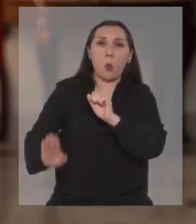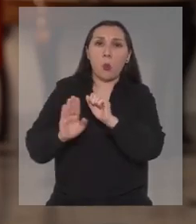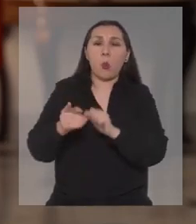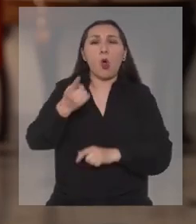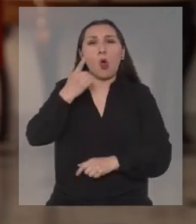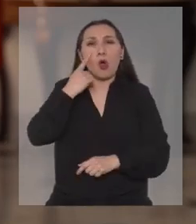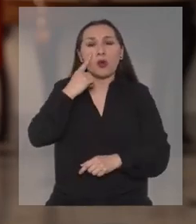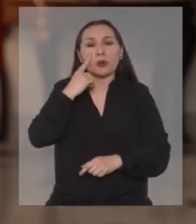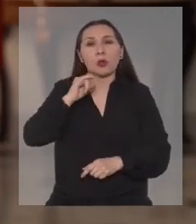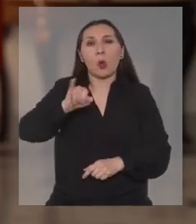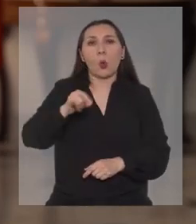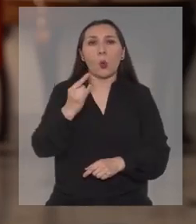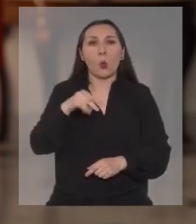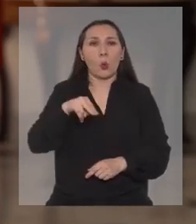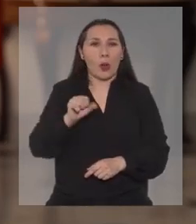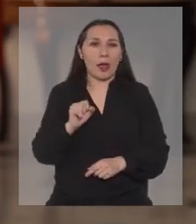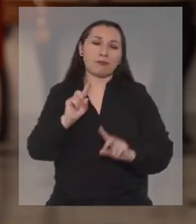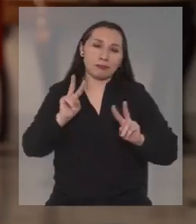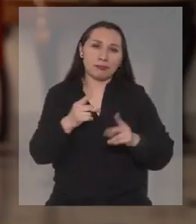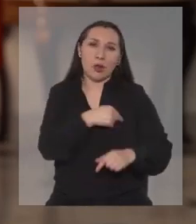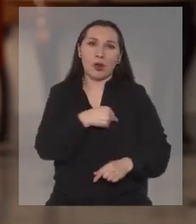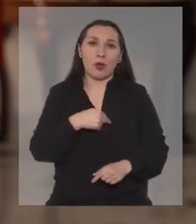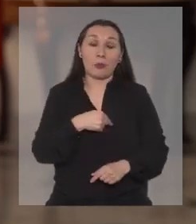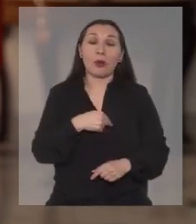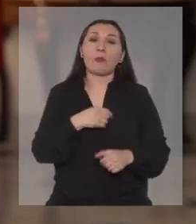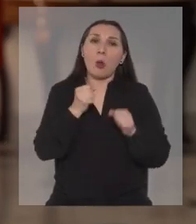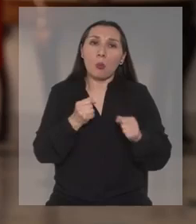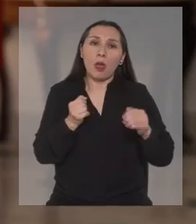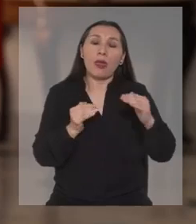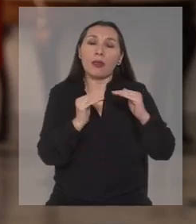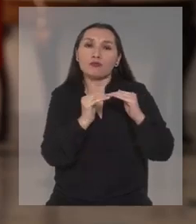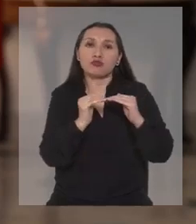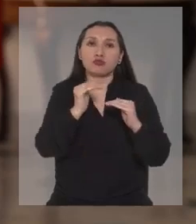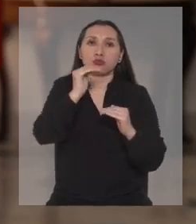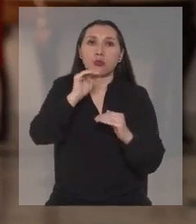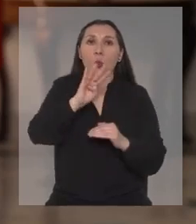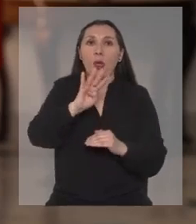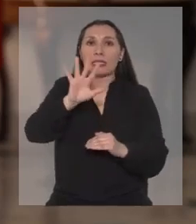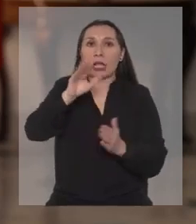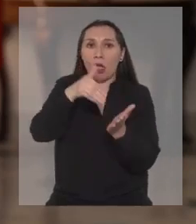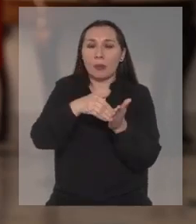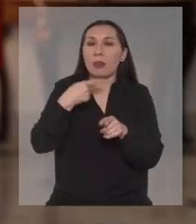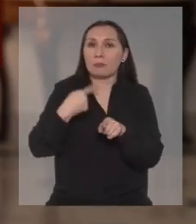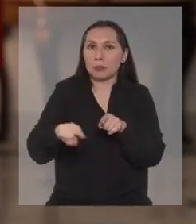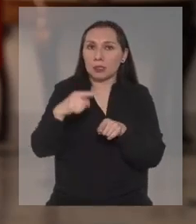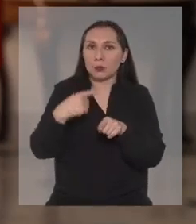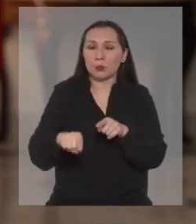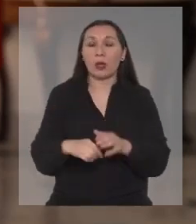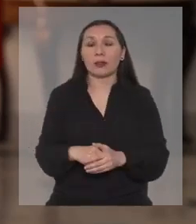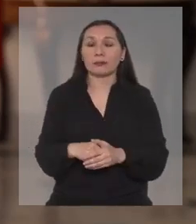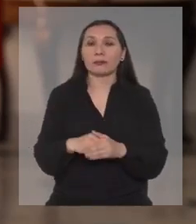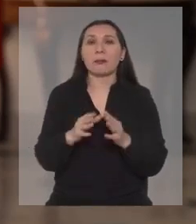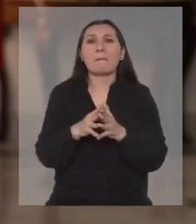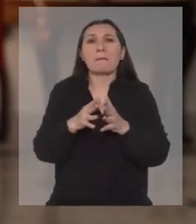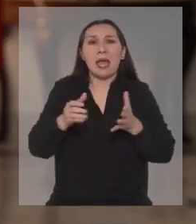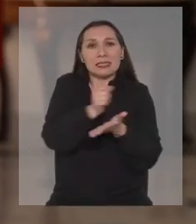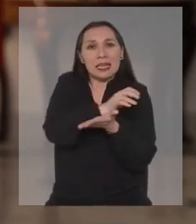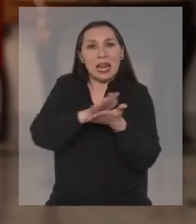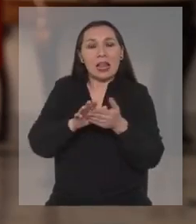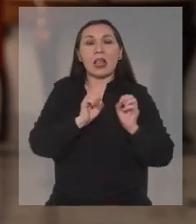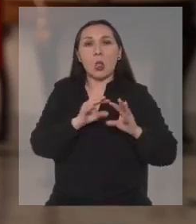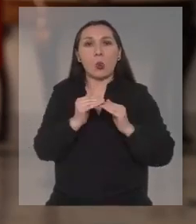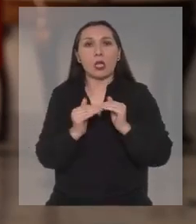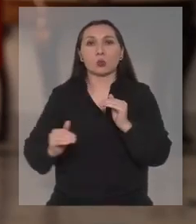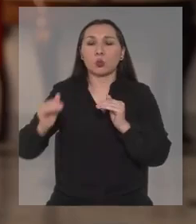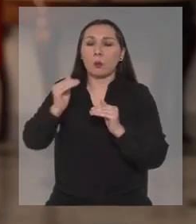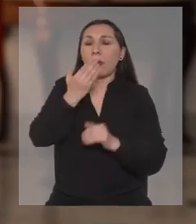años más conocida como la juna para poder llegar a los 45000 pesos mensuales vamos a ampliar la gratuidad en